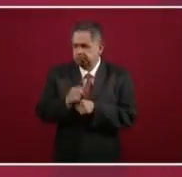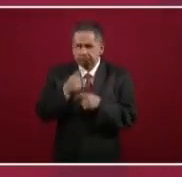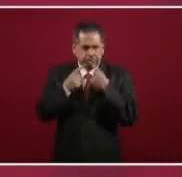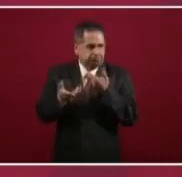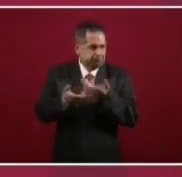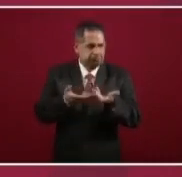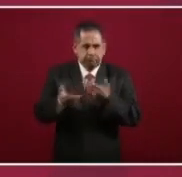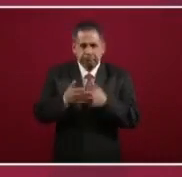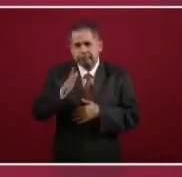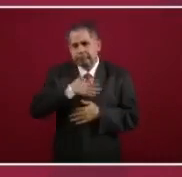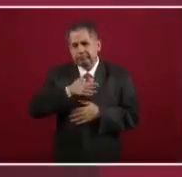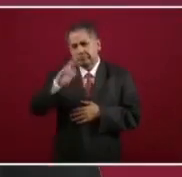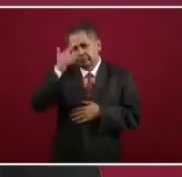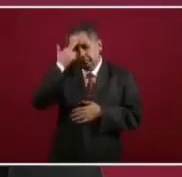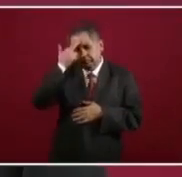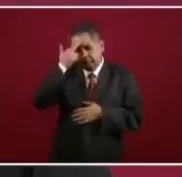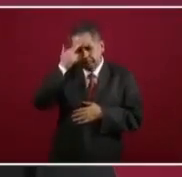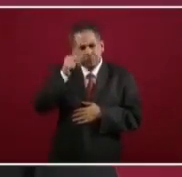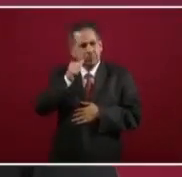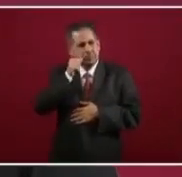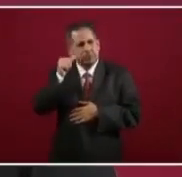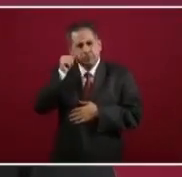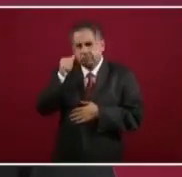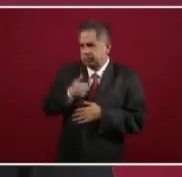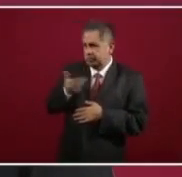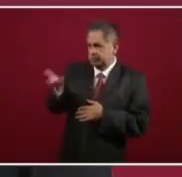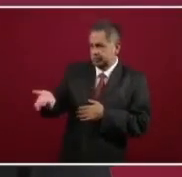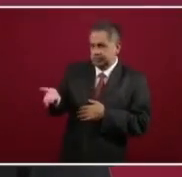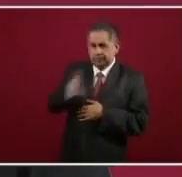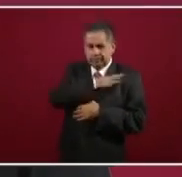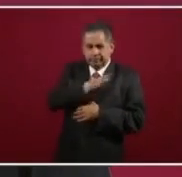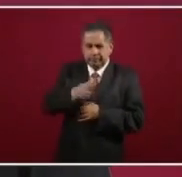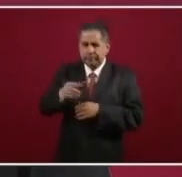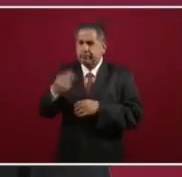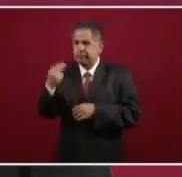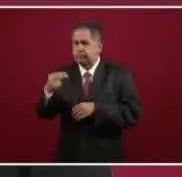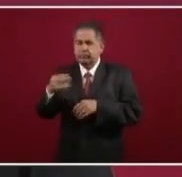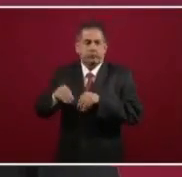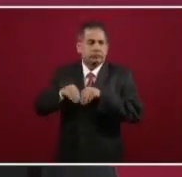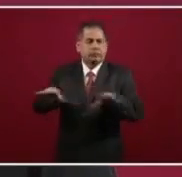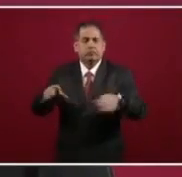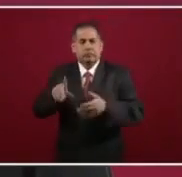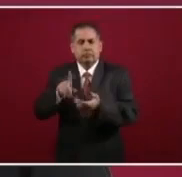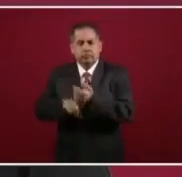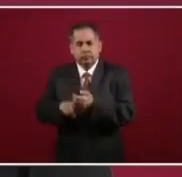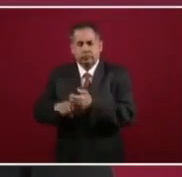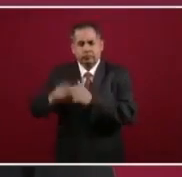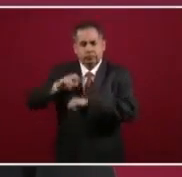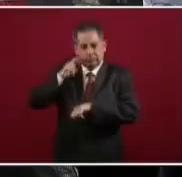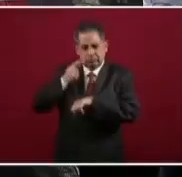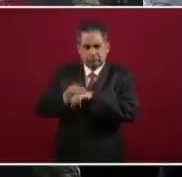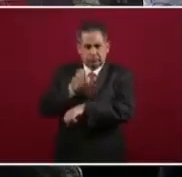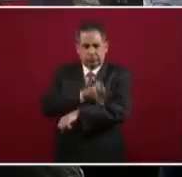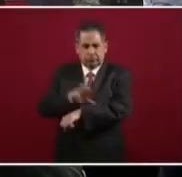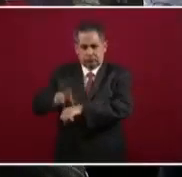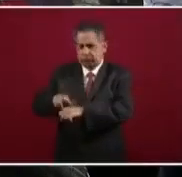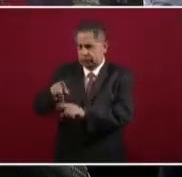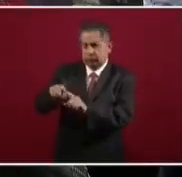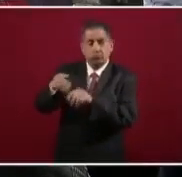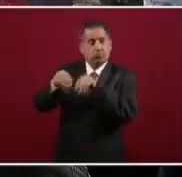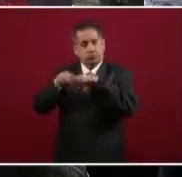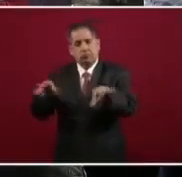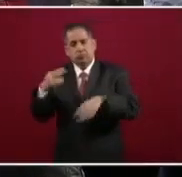yo recuerdo que ayer cuando le pedí al xerez que diera a conocer el nombre del encargado del operativo